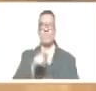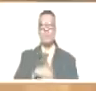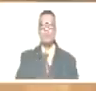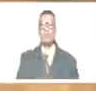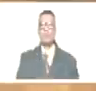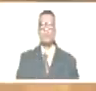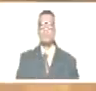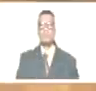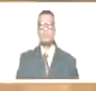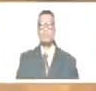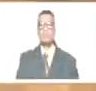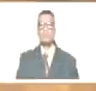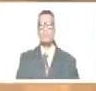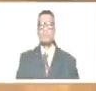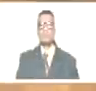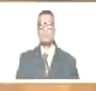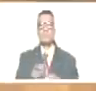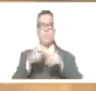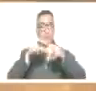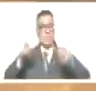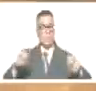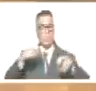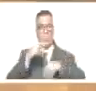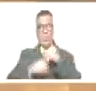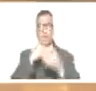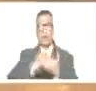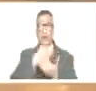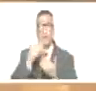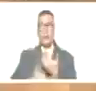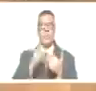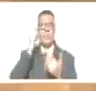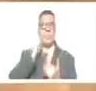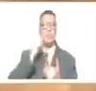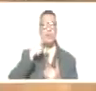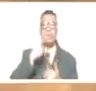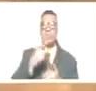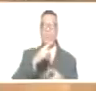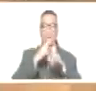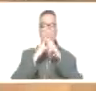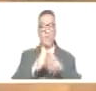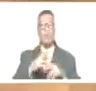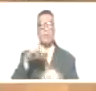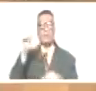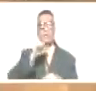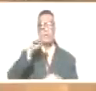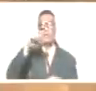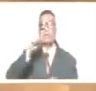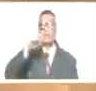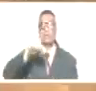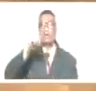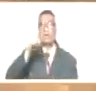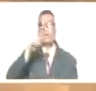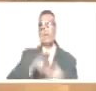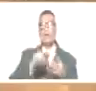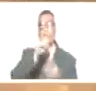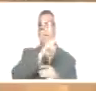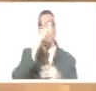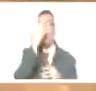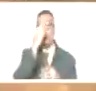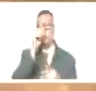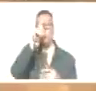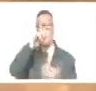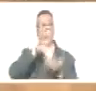donde le hace unos planteamientos a Bolívar y Bolívar le responde a Santander el 22 de febrero de